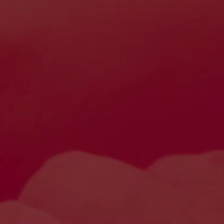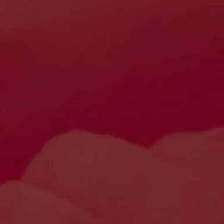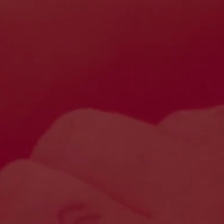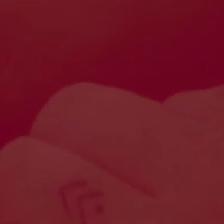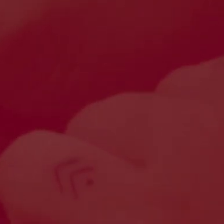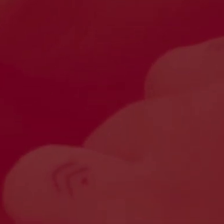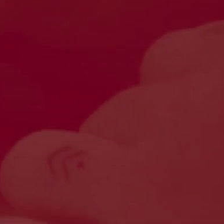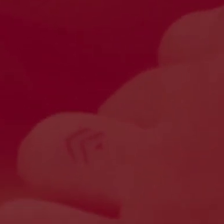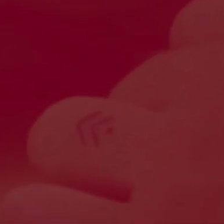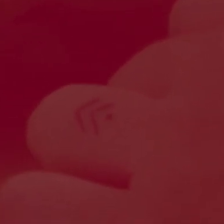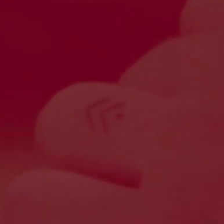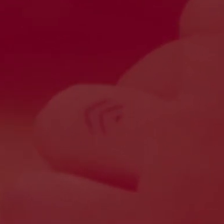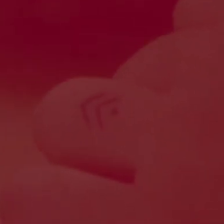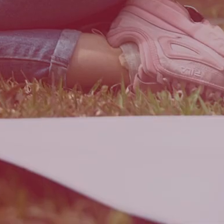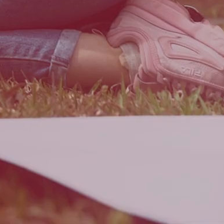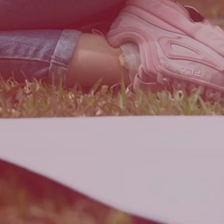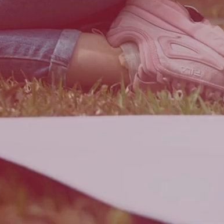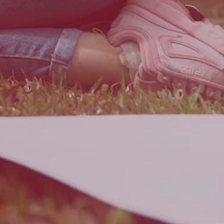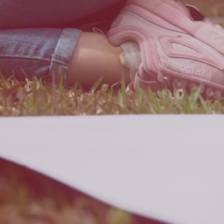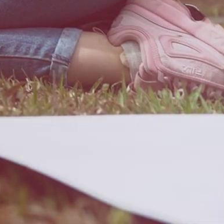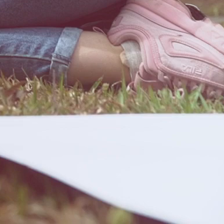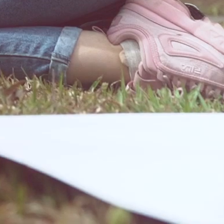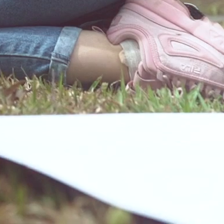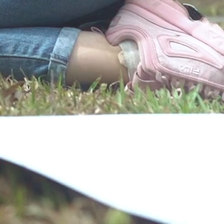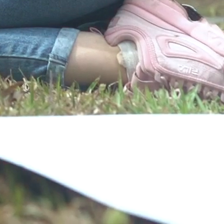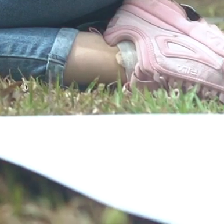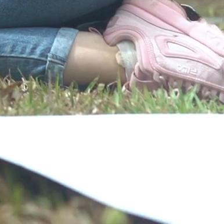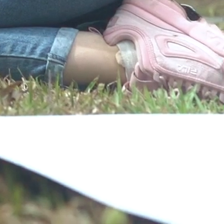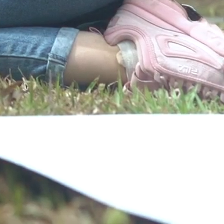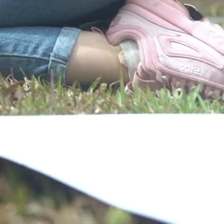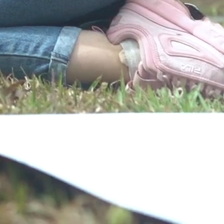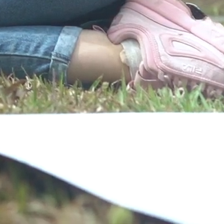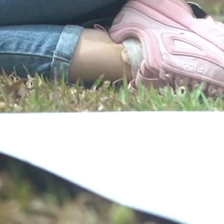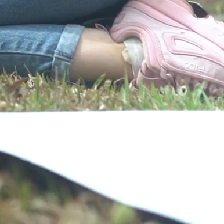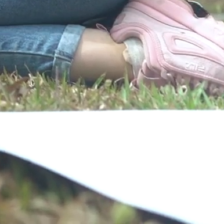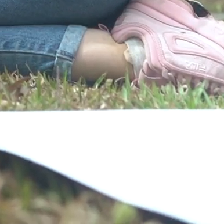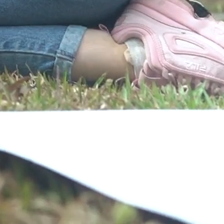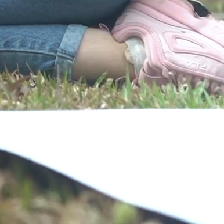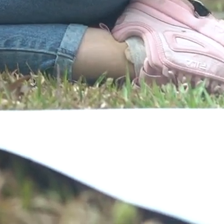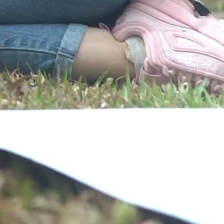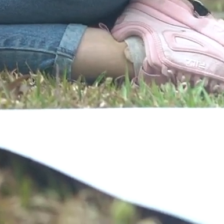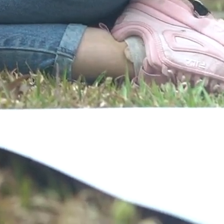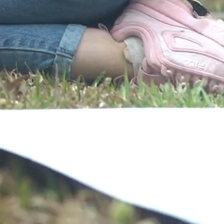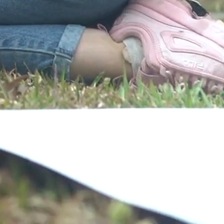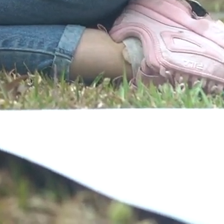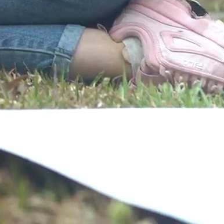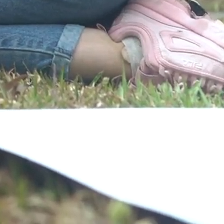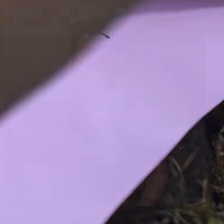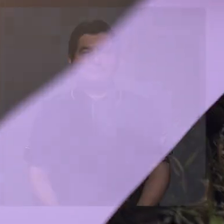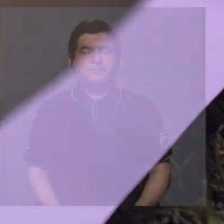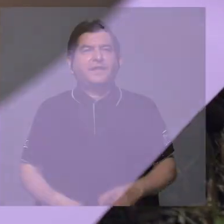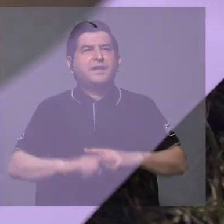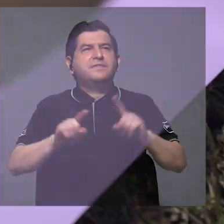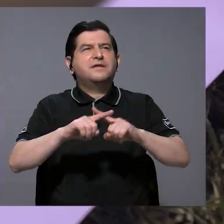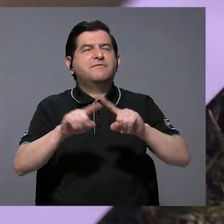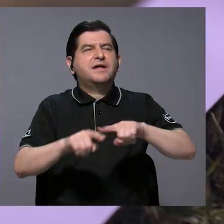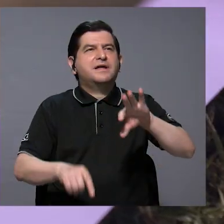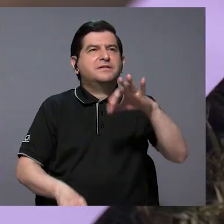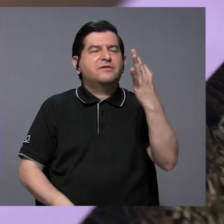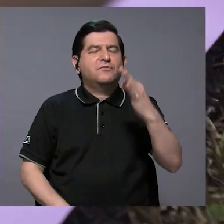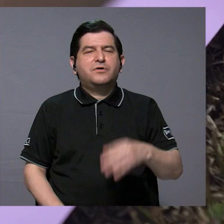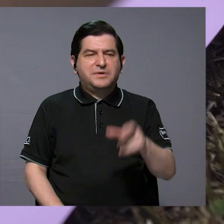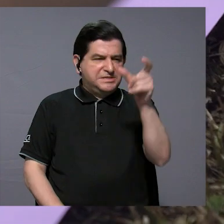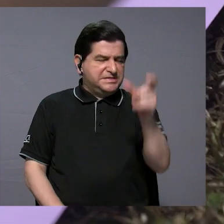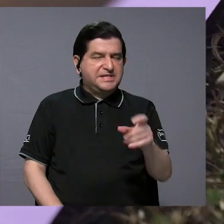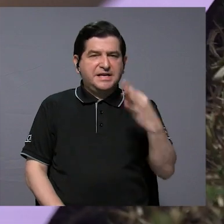veas a través de la mirada y no la fachada, que me permitas ser atea y no creer en Dios ni tampoco en